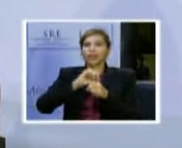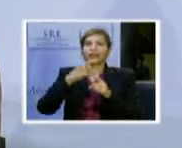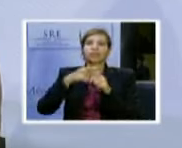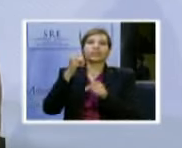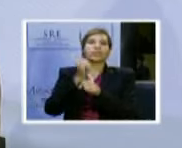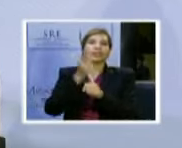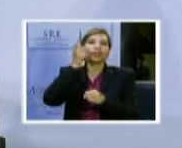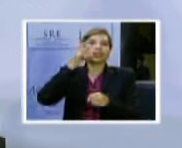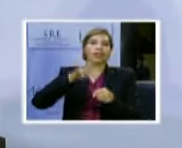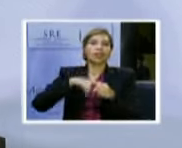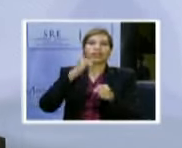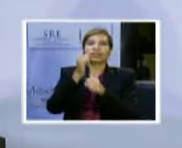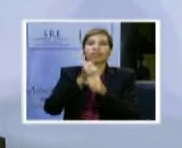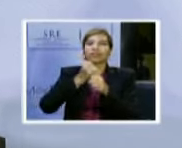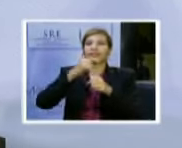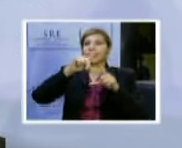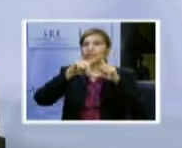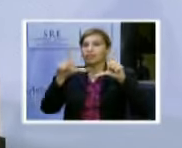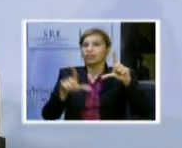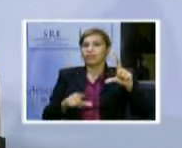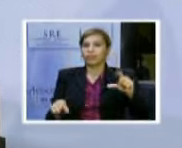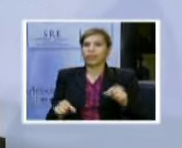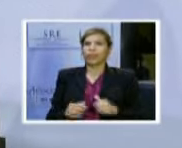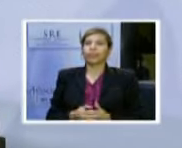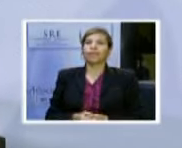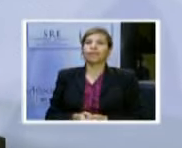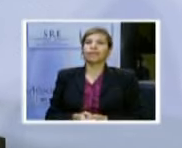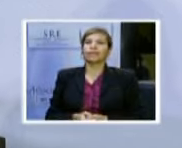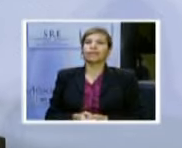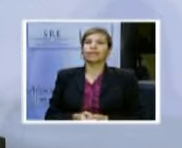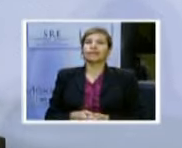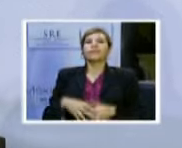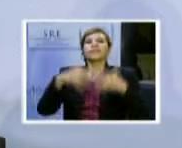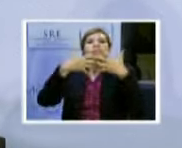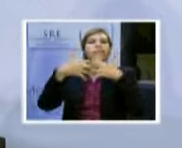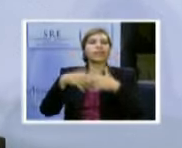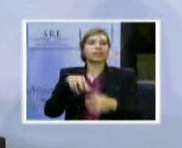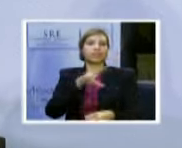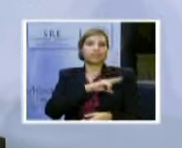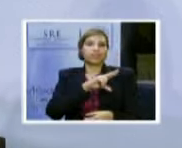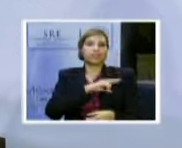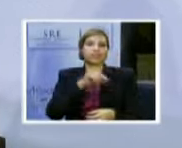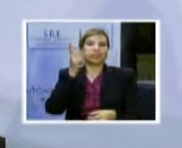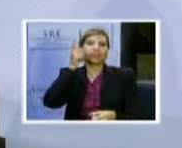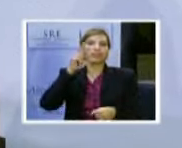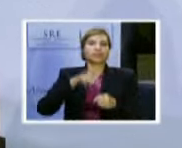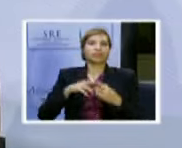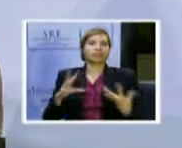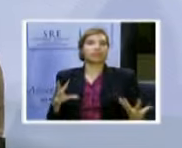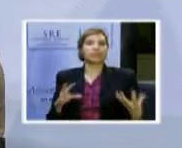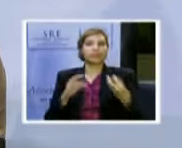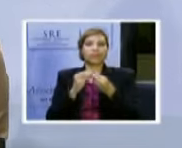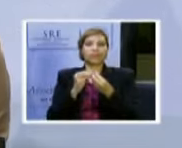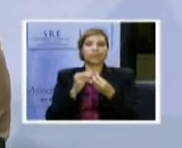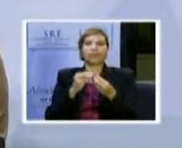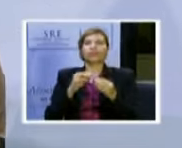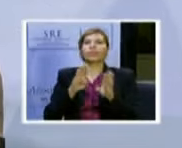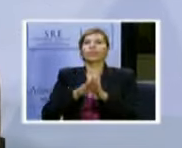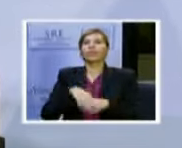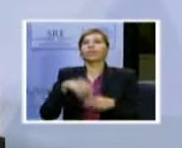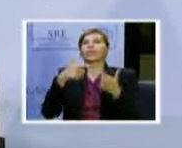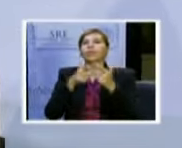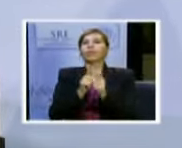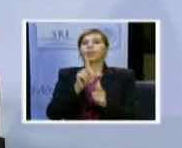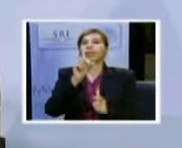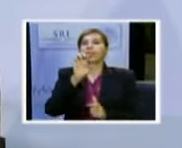de Investigación y Seguridad Nacional. En el sector privado también fungió como director adjunto del Grupo DESC